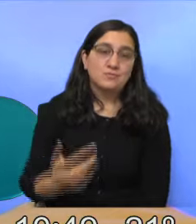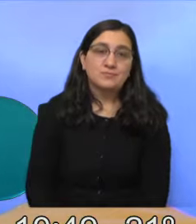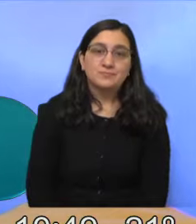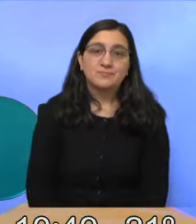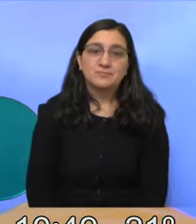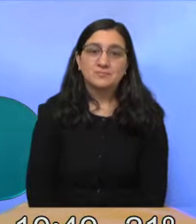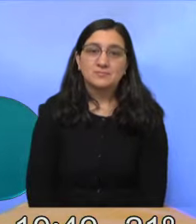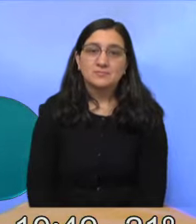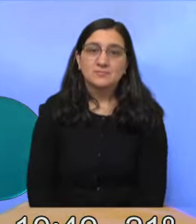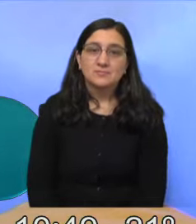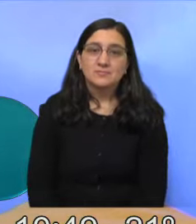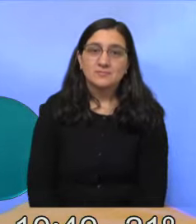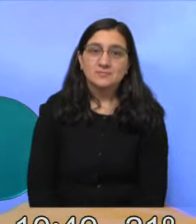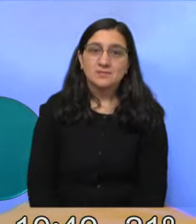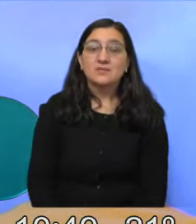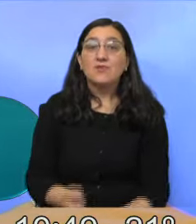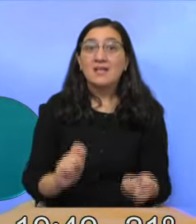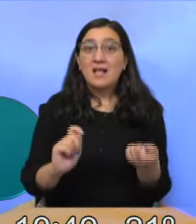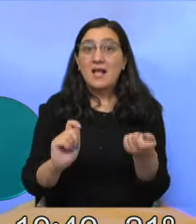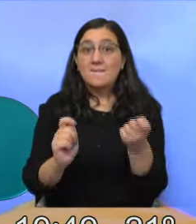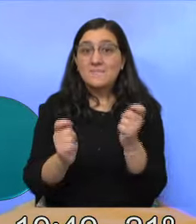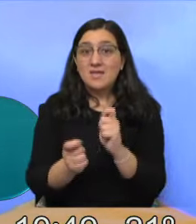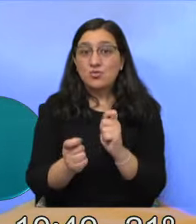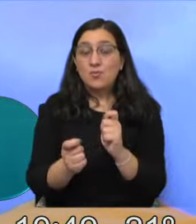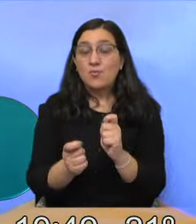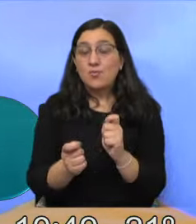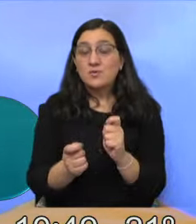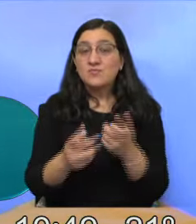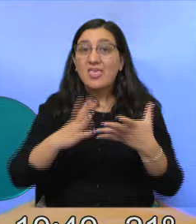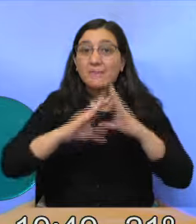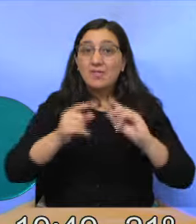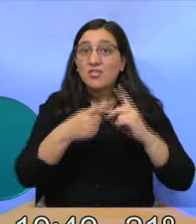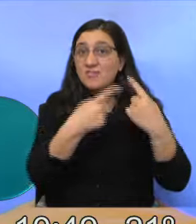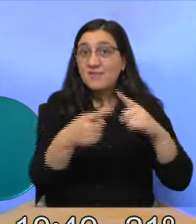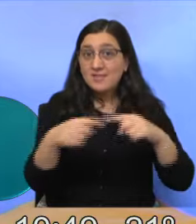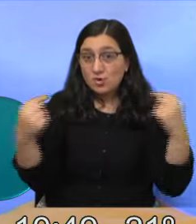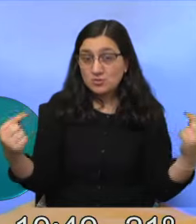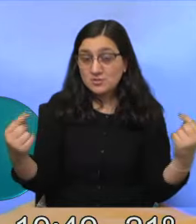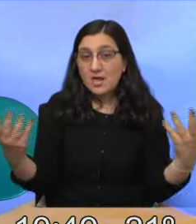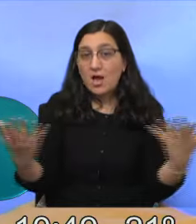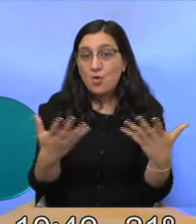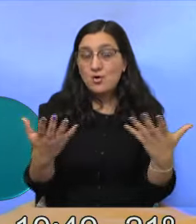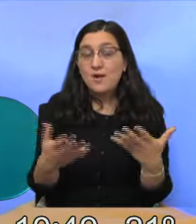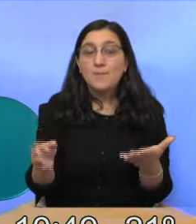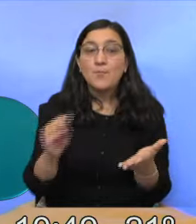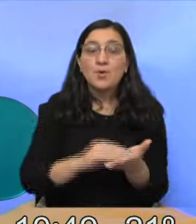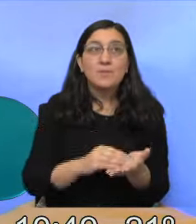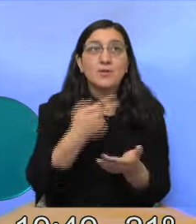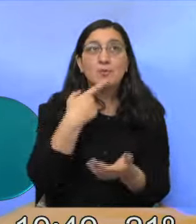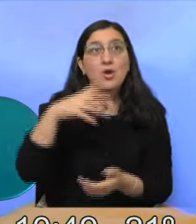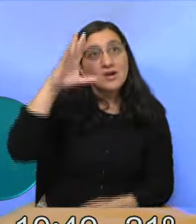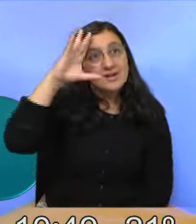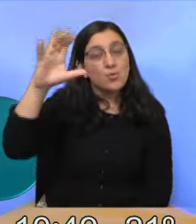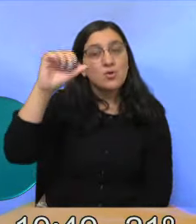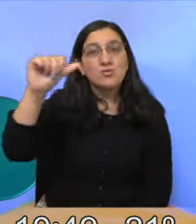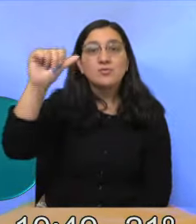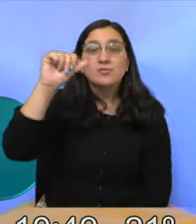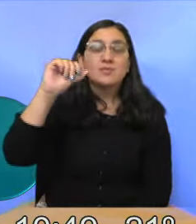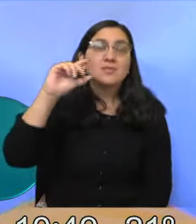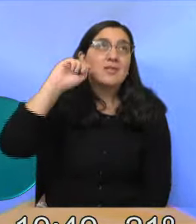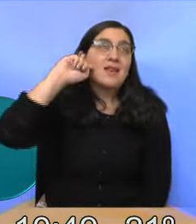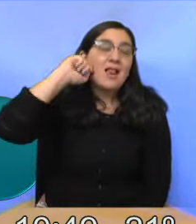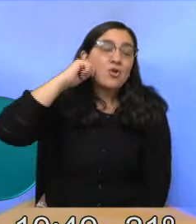Bien. Eso se usa ahora. Y se fue deformando y se fue usando para varias cosas. Porque se usa como para usar de recuerdo melancólico,